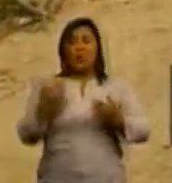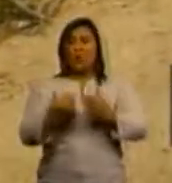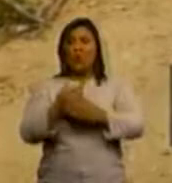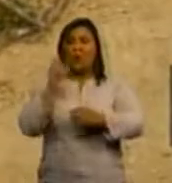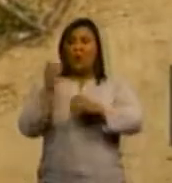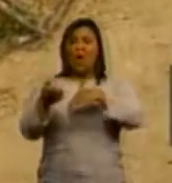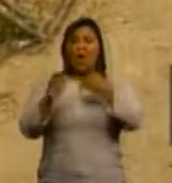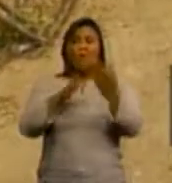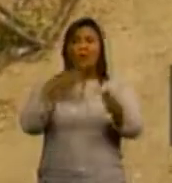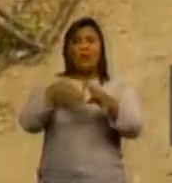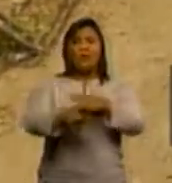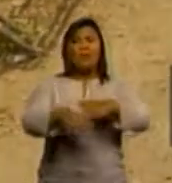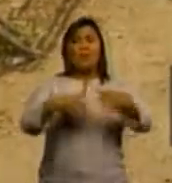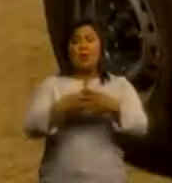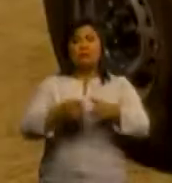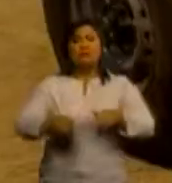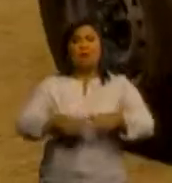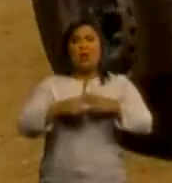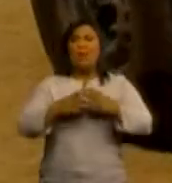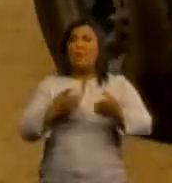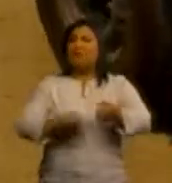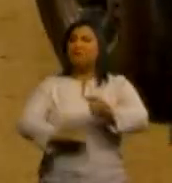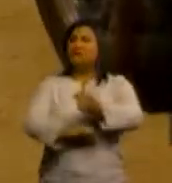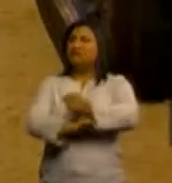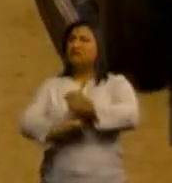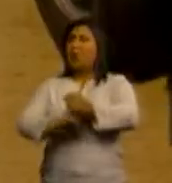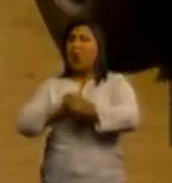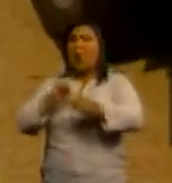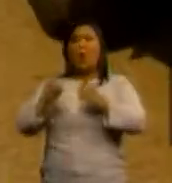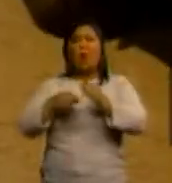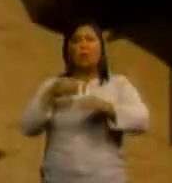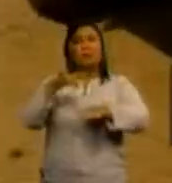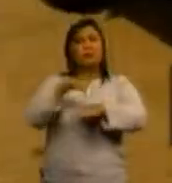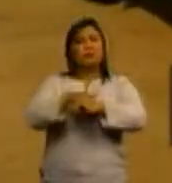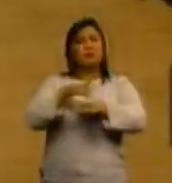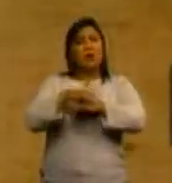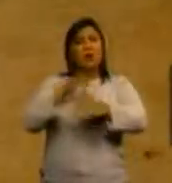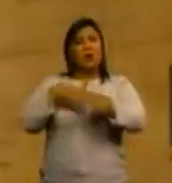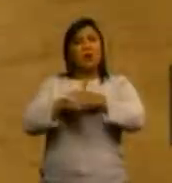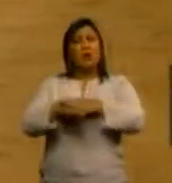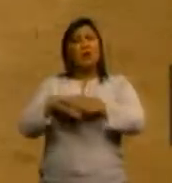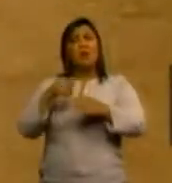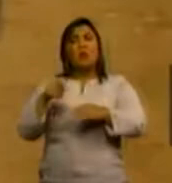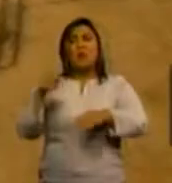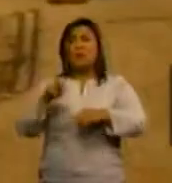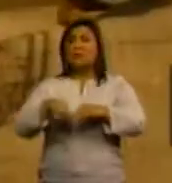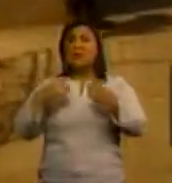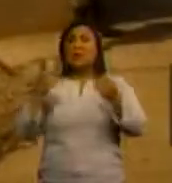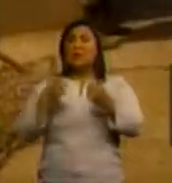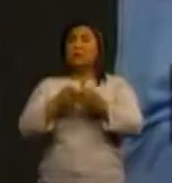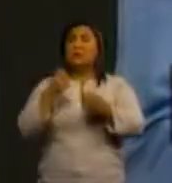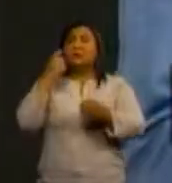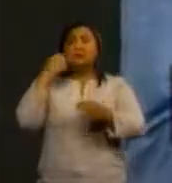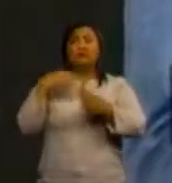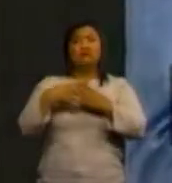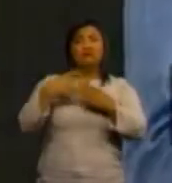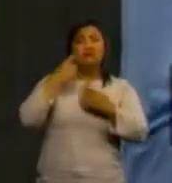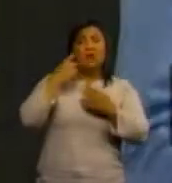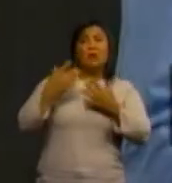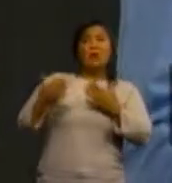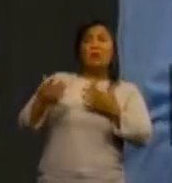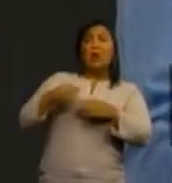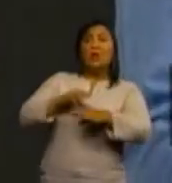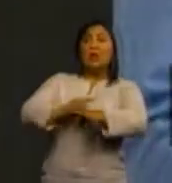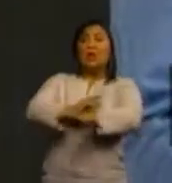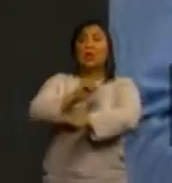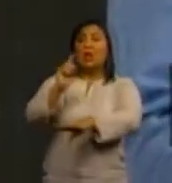tras las rejas comenzaba a fortalecerse. Al llegar la tarde, ingresamos a la sala de espera del centro de rehabilitación, donde su director